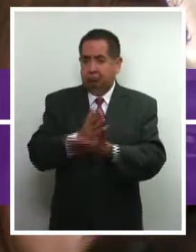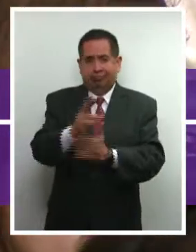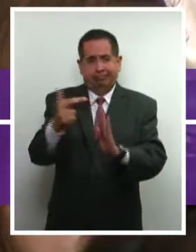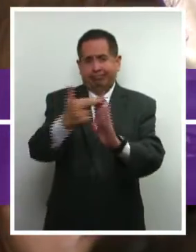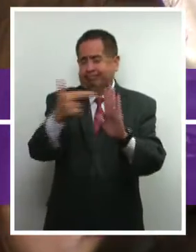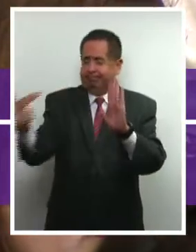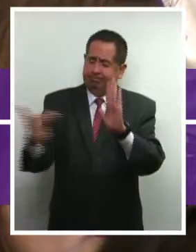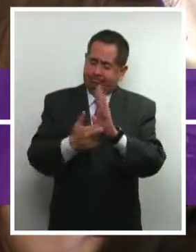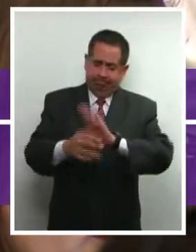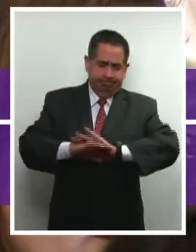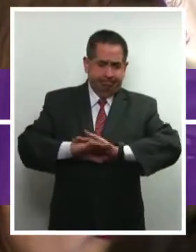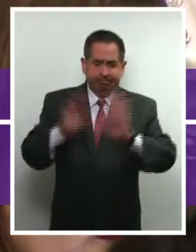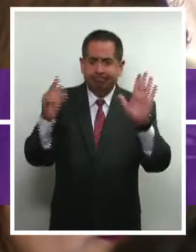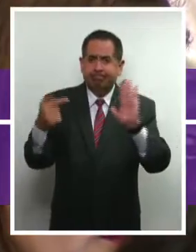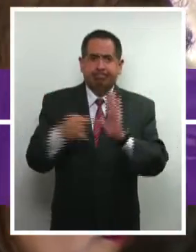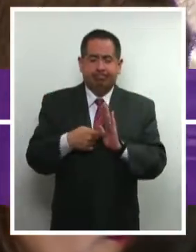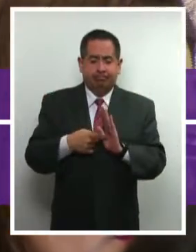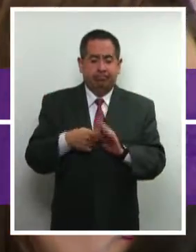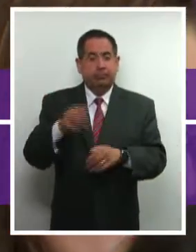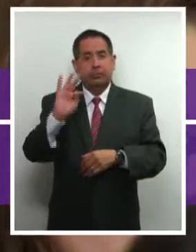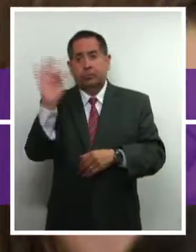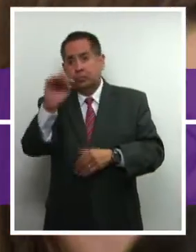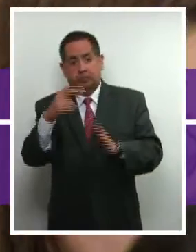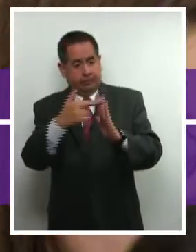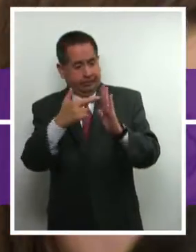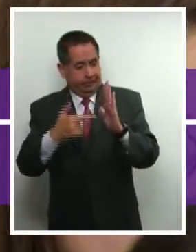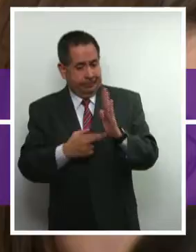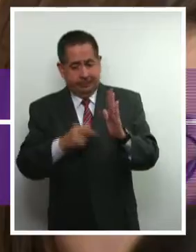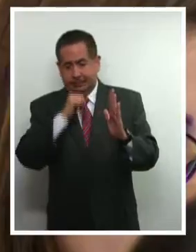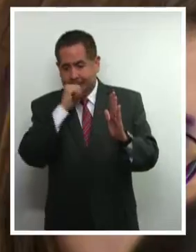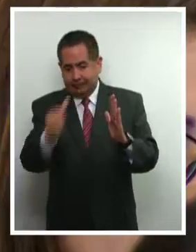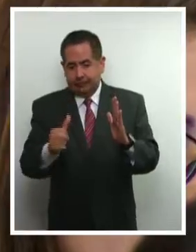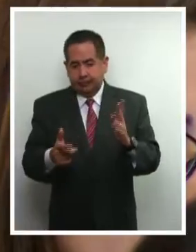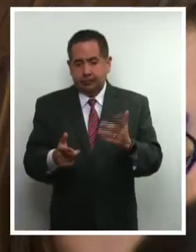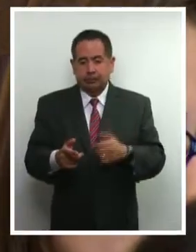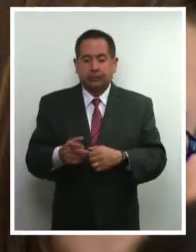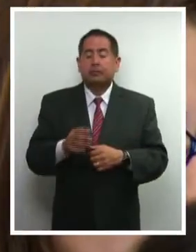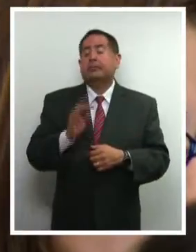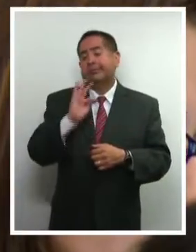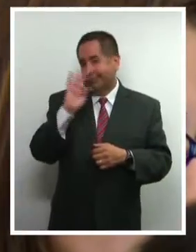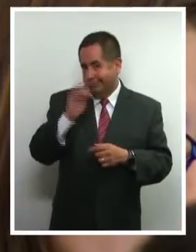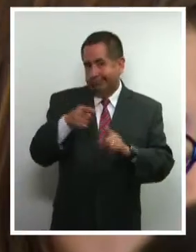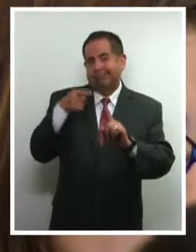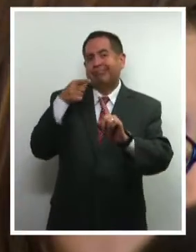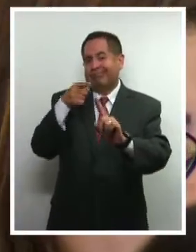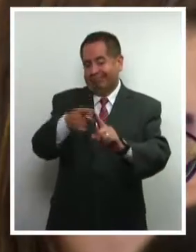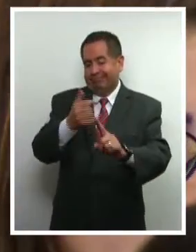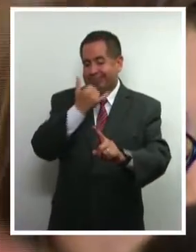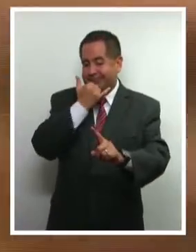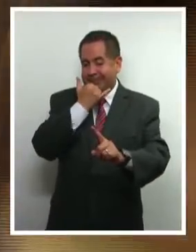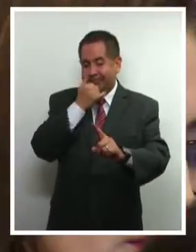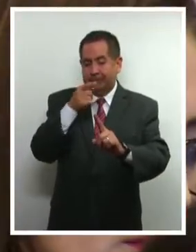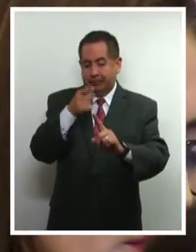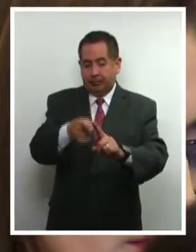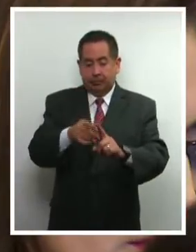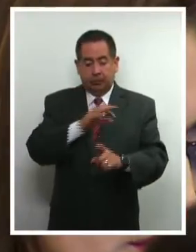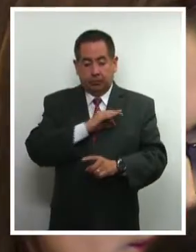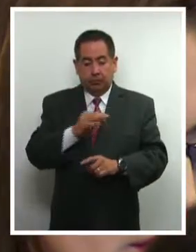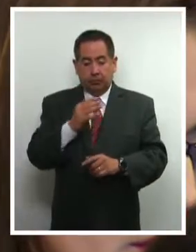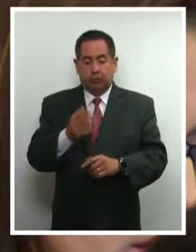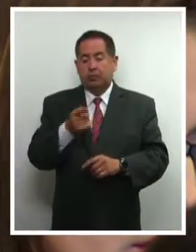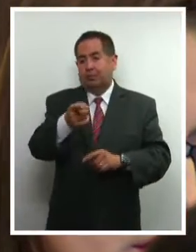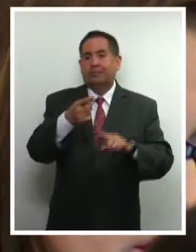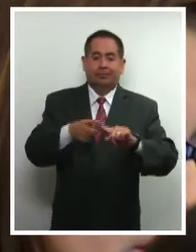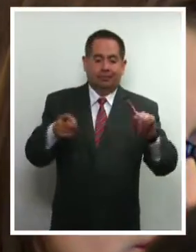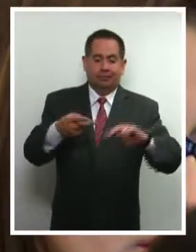el reglamento. Si usted no aplica el reglamento, podría ser objeto de una posición